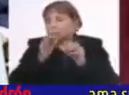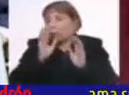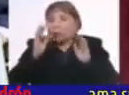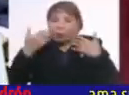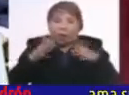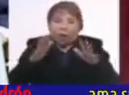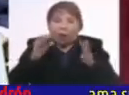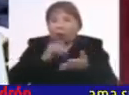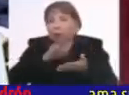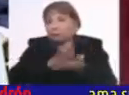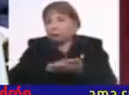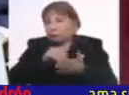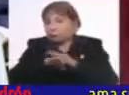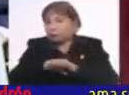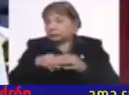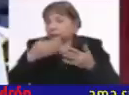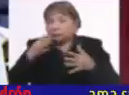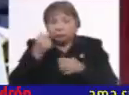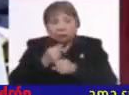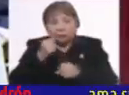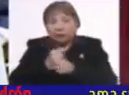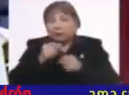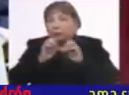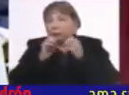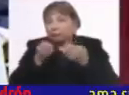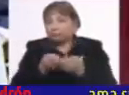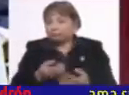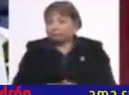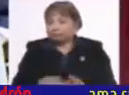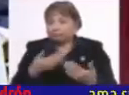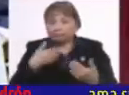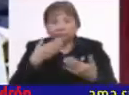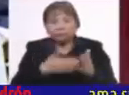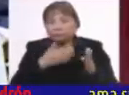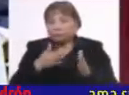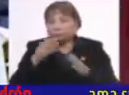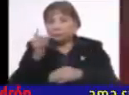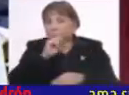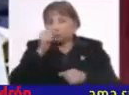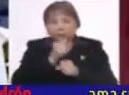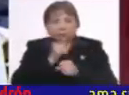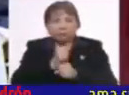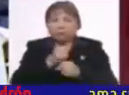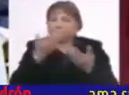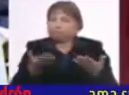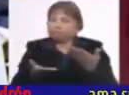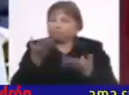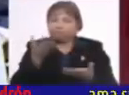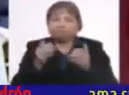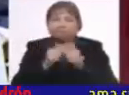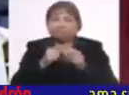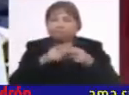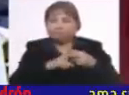ya o ya notificó o ya está trabajando el equipo y a medida que ese equipo no trabaje obviamente